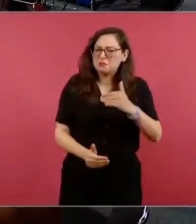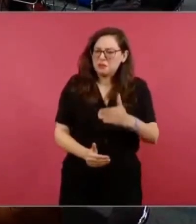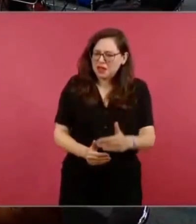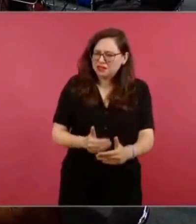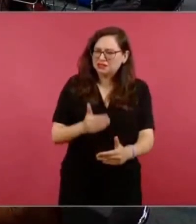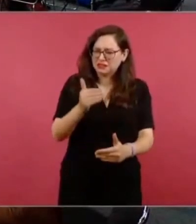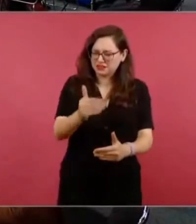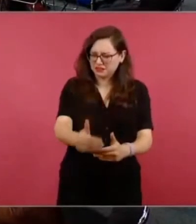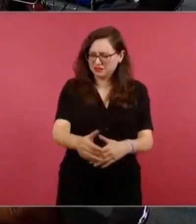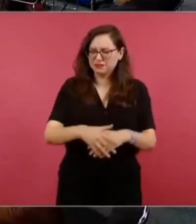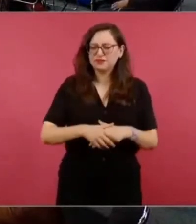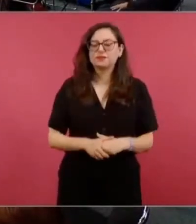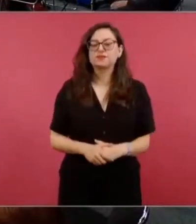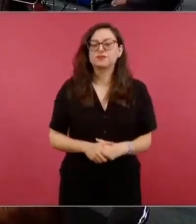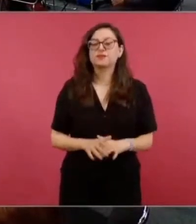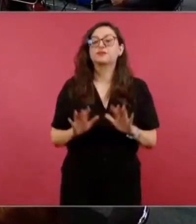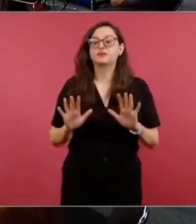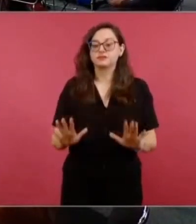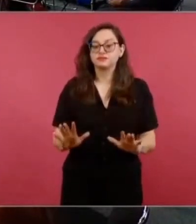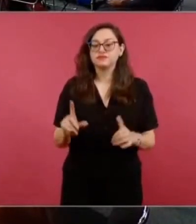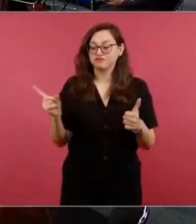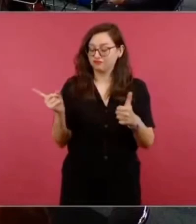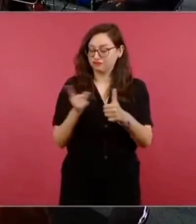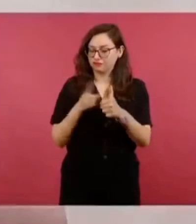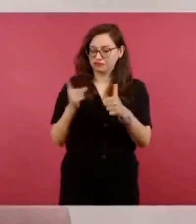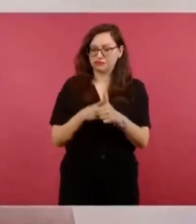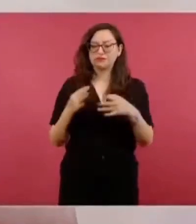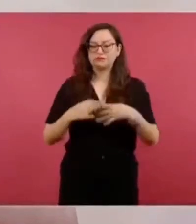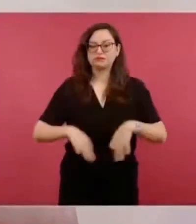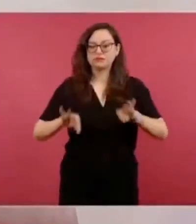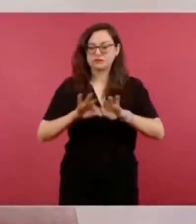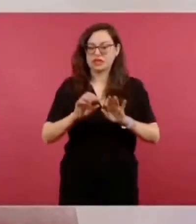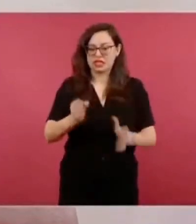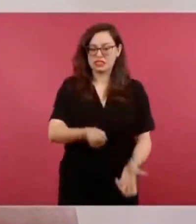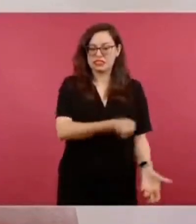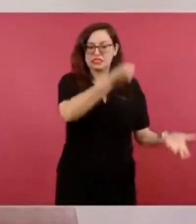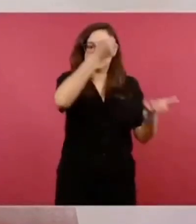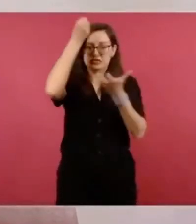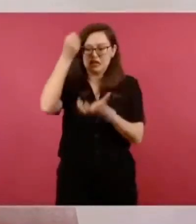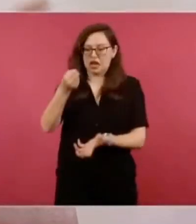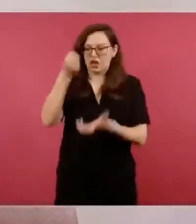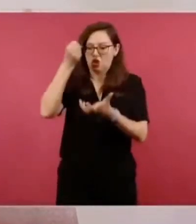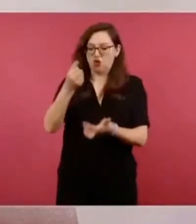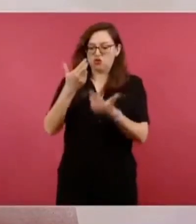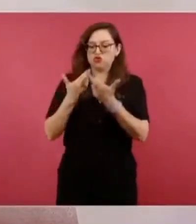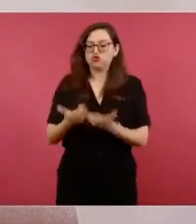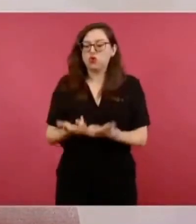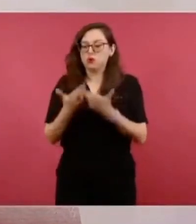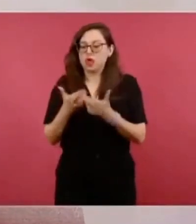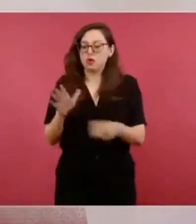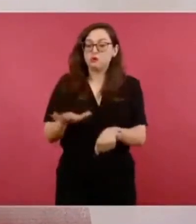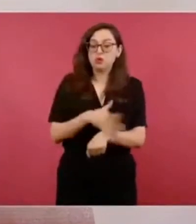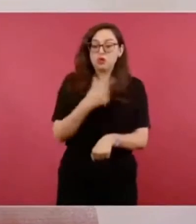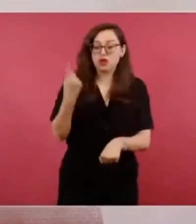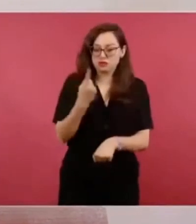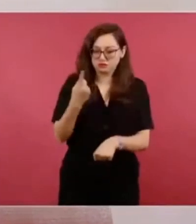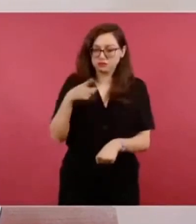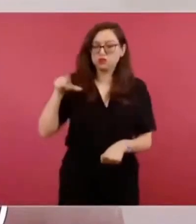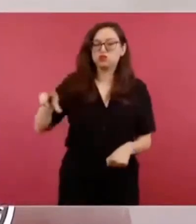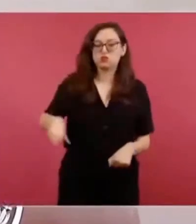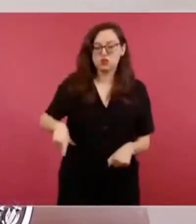ahorrado. Primero vamos de dónde sale el dinero, ¿sí? De no permitir la corrupción. Lo